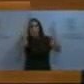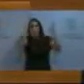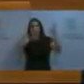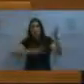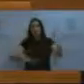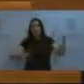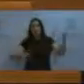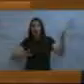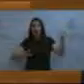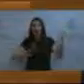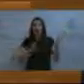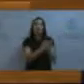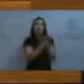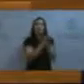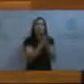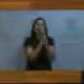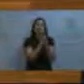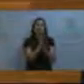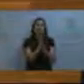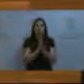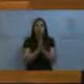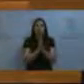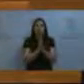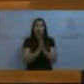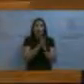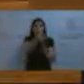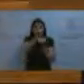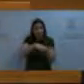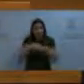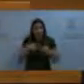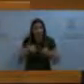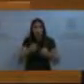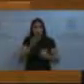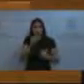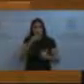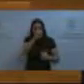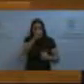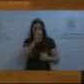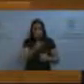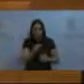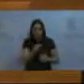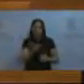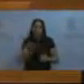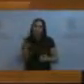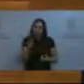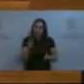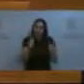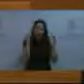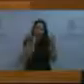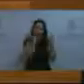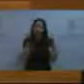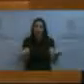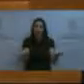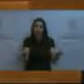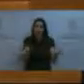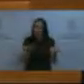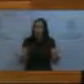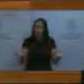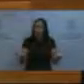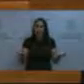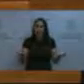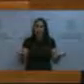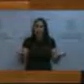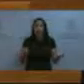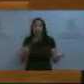Y le pido, por favor, que este centro de salud efectivamente merece una atención. Merece atención